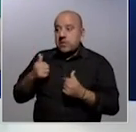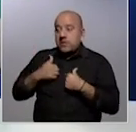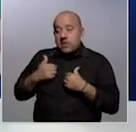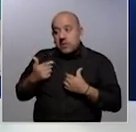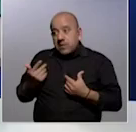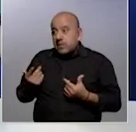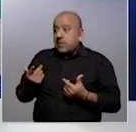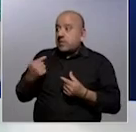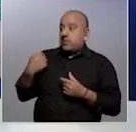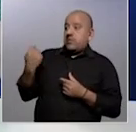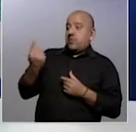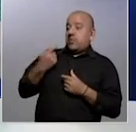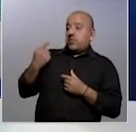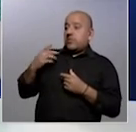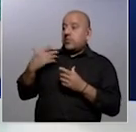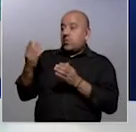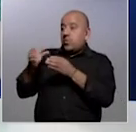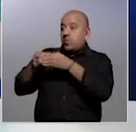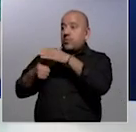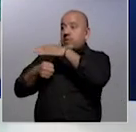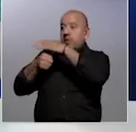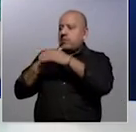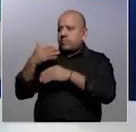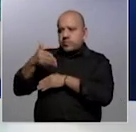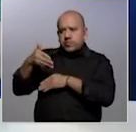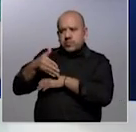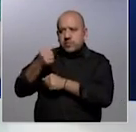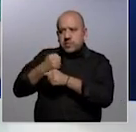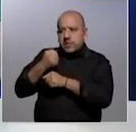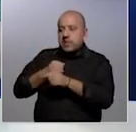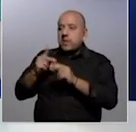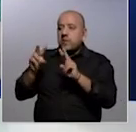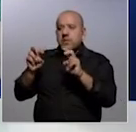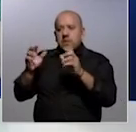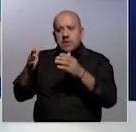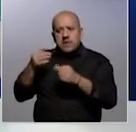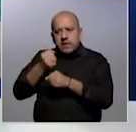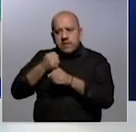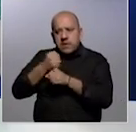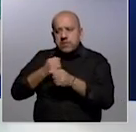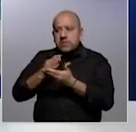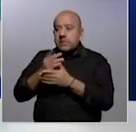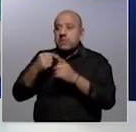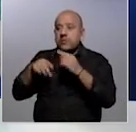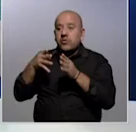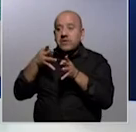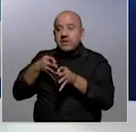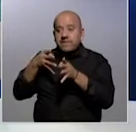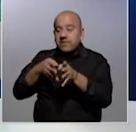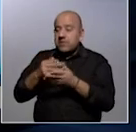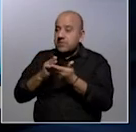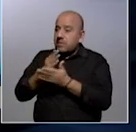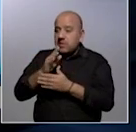caso y en el de todos me consta el consejo directivo es muy activo en una labor permanente pero los desafíos son permanentes